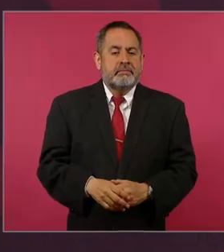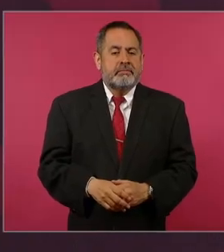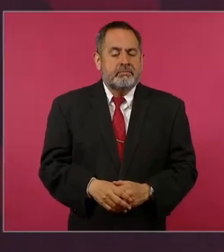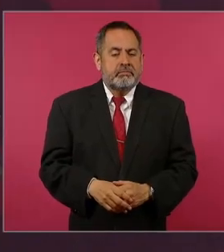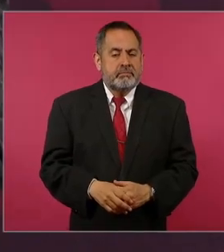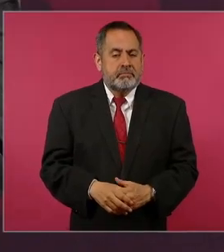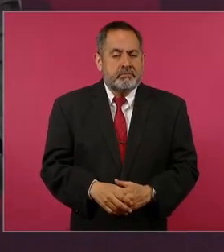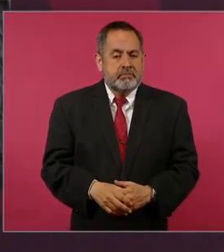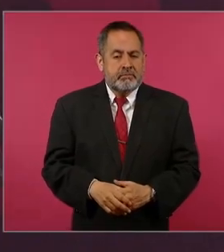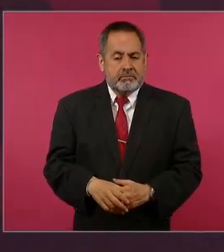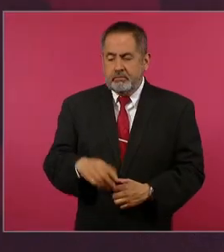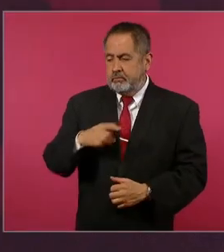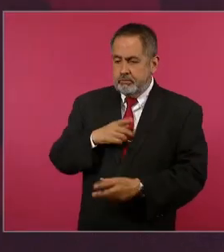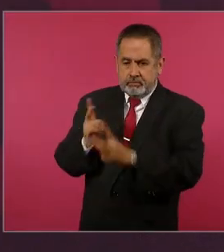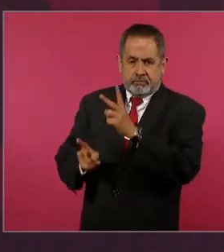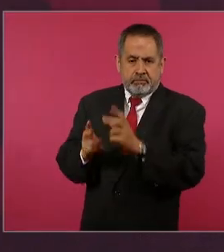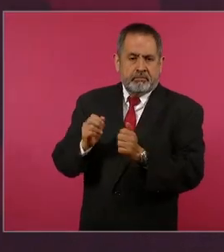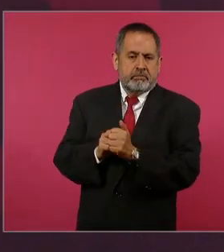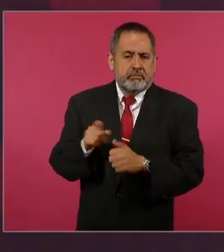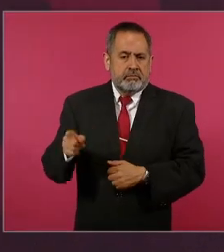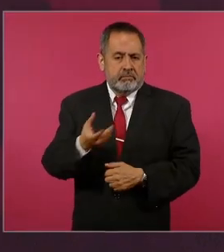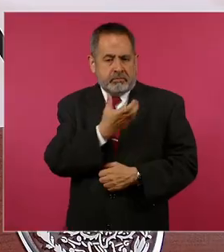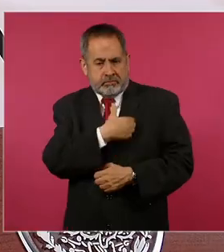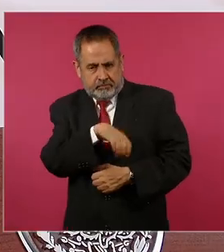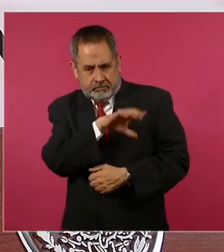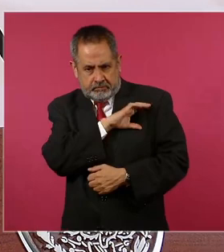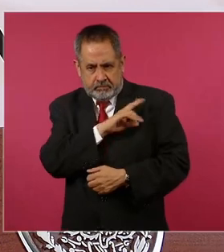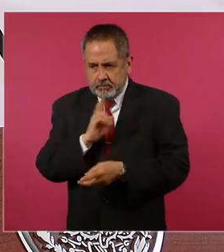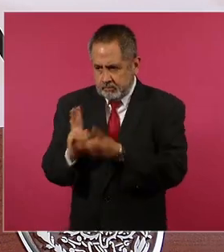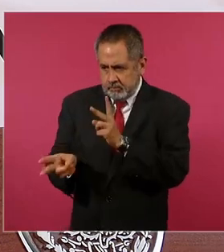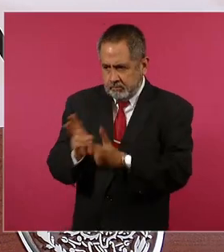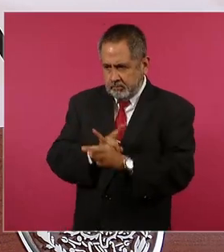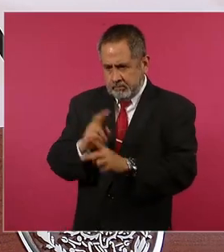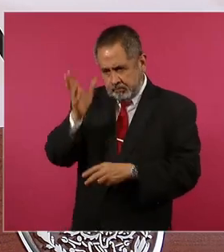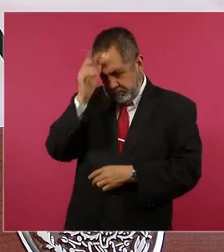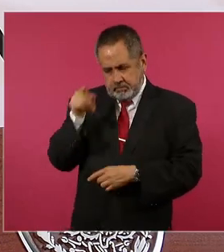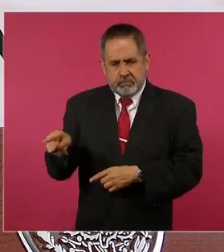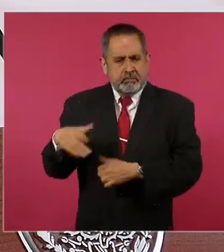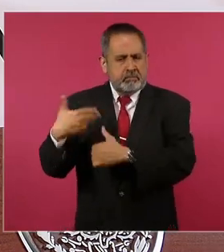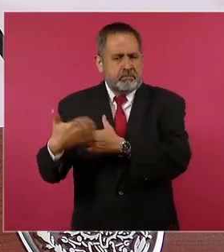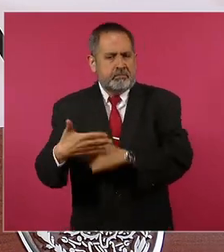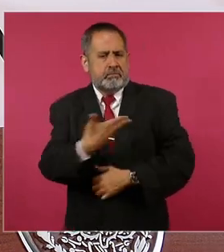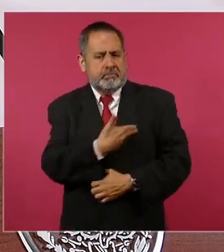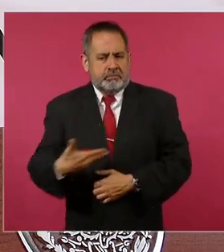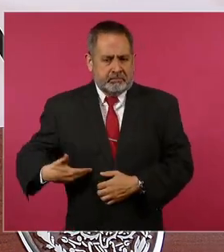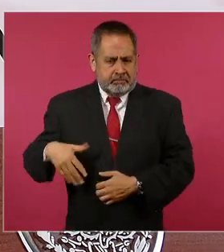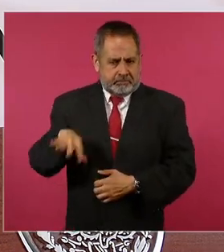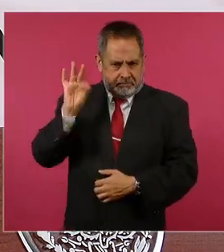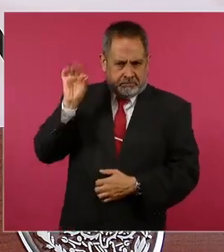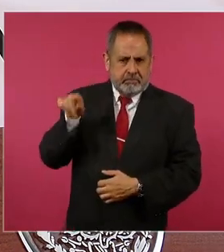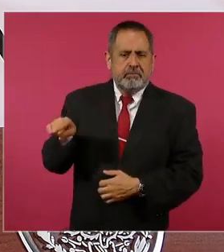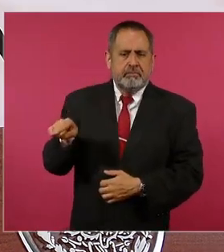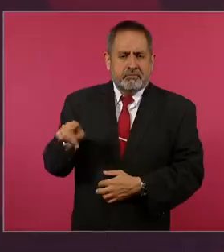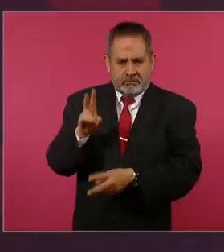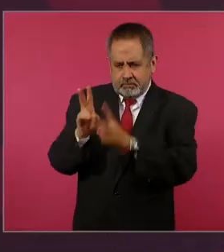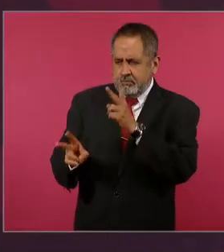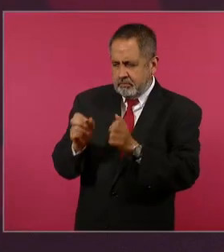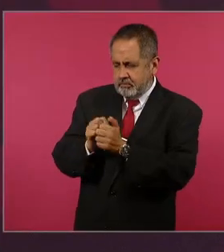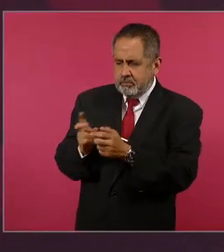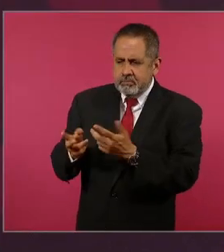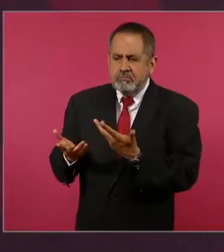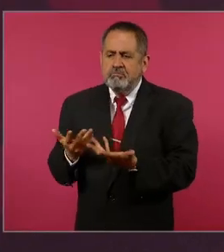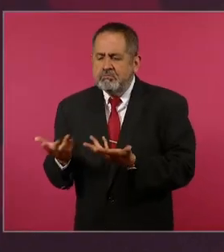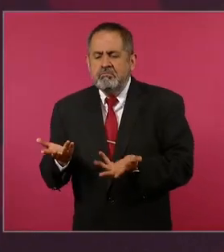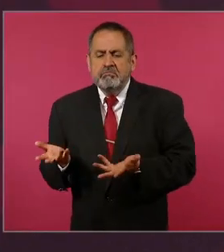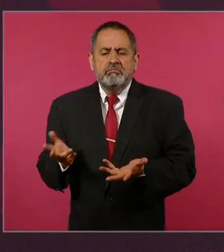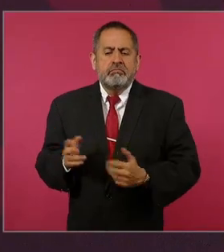con Claudia, la virtual presidenta electa. Lo voy a hablar